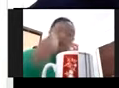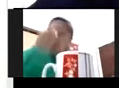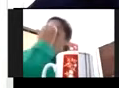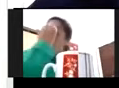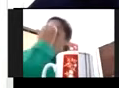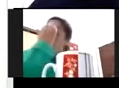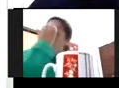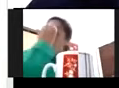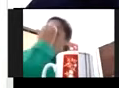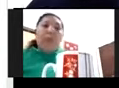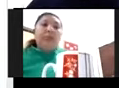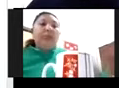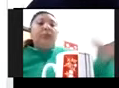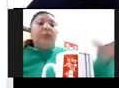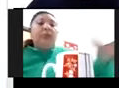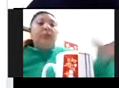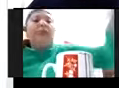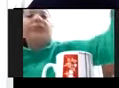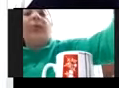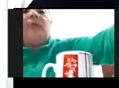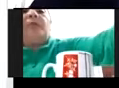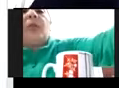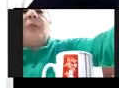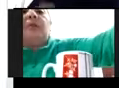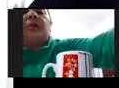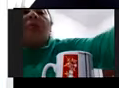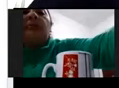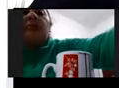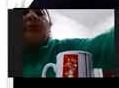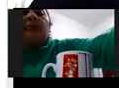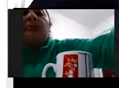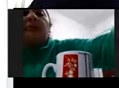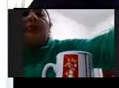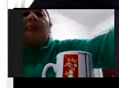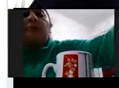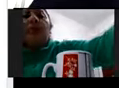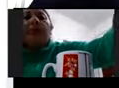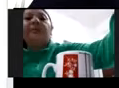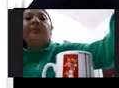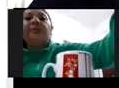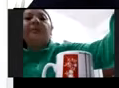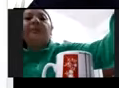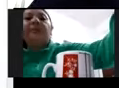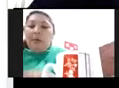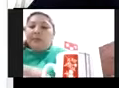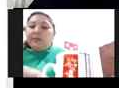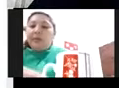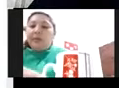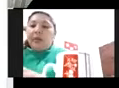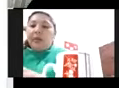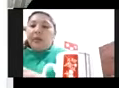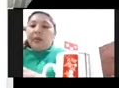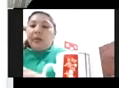manera conseguir el mejor precio. También para una buena concurrencia es necesario una